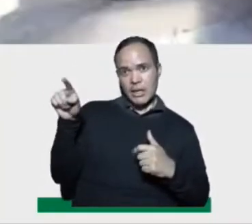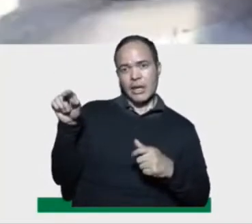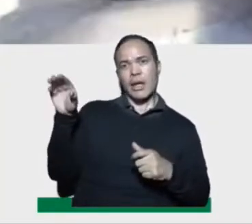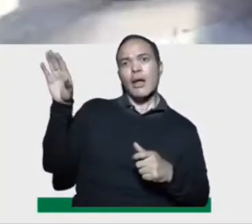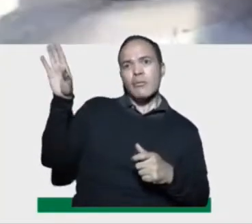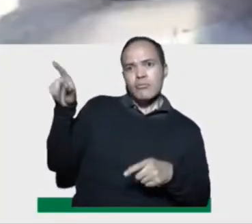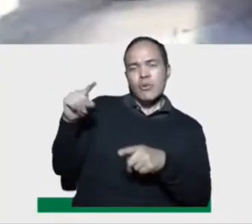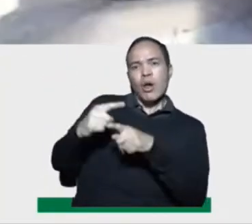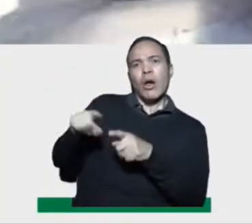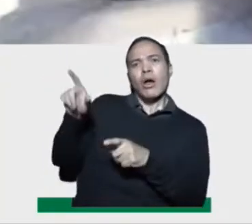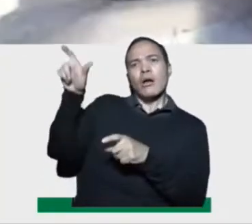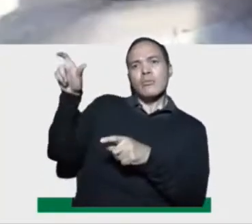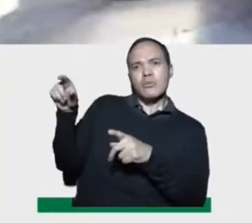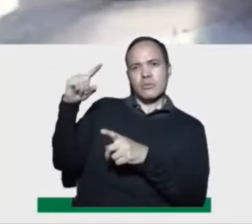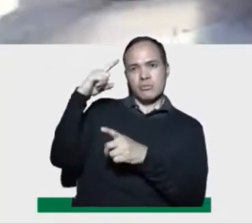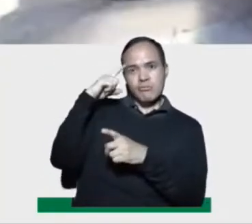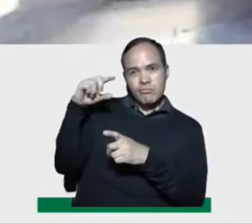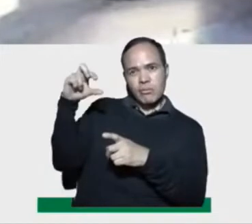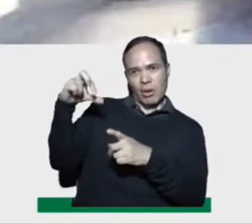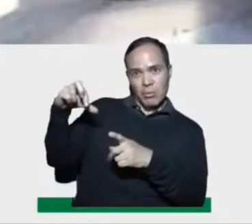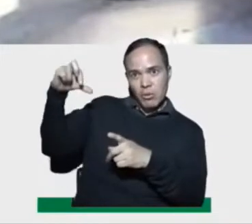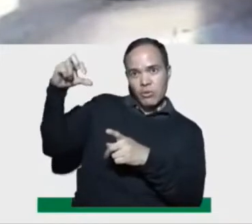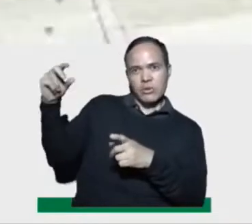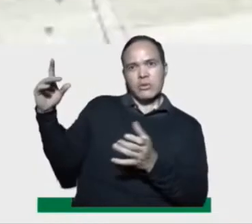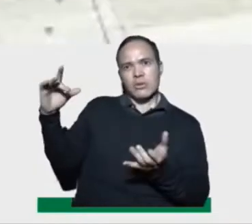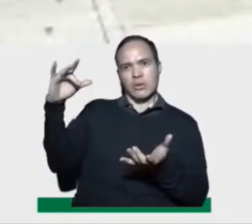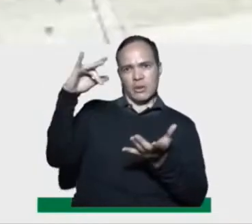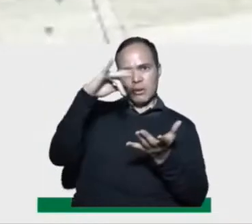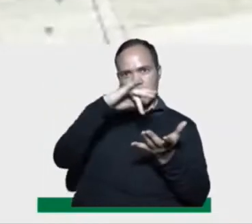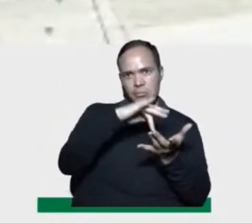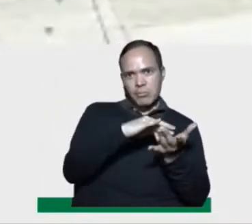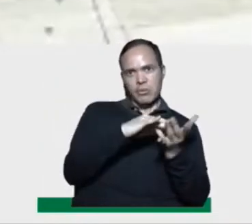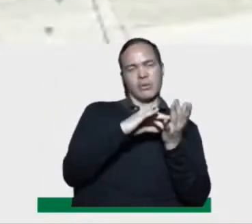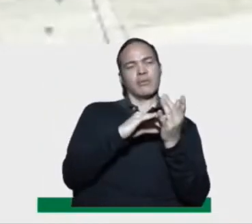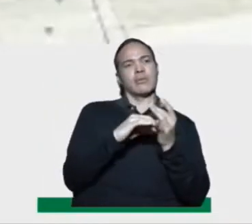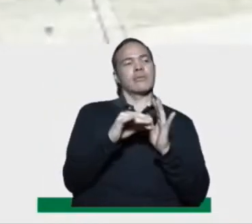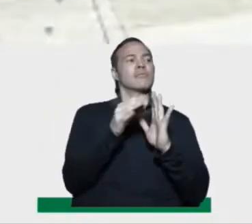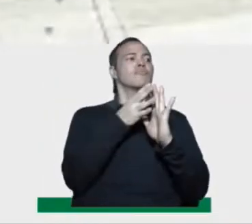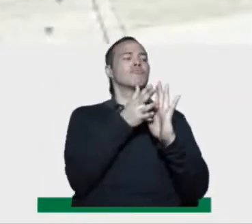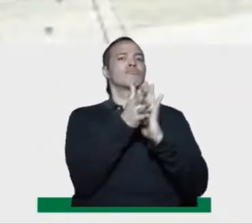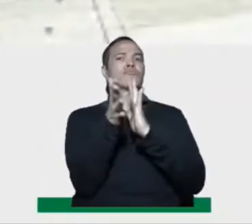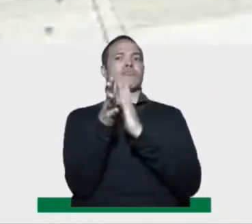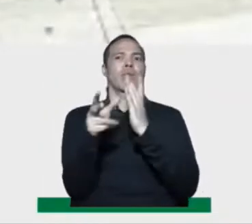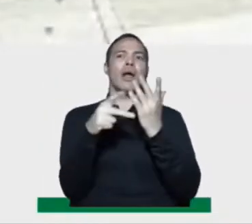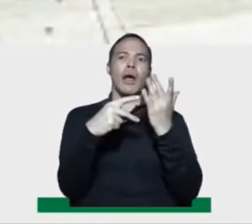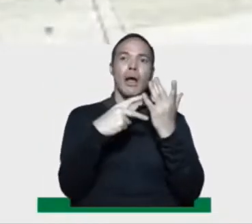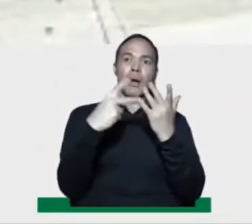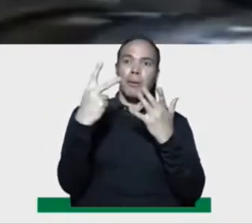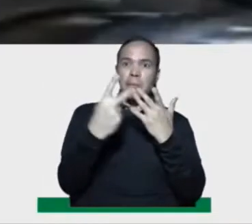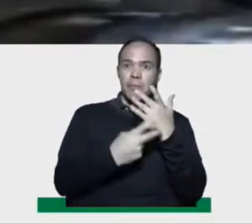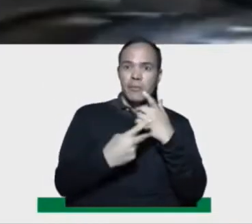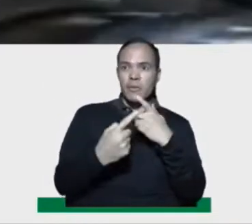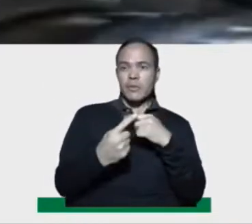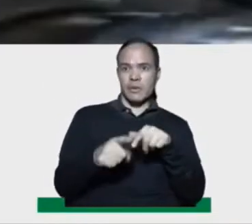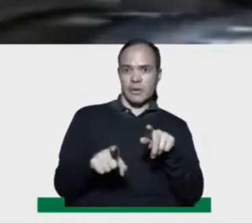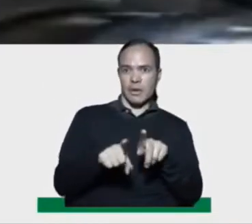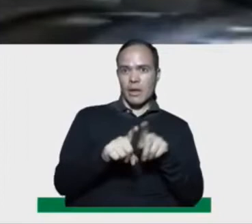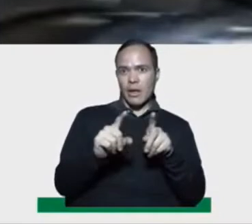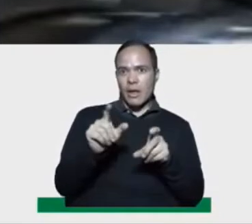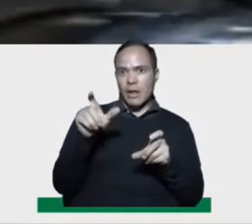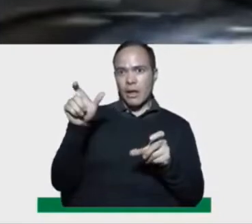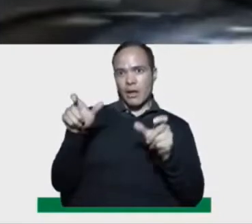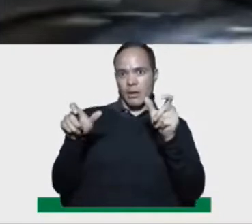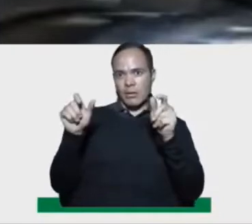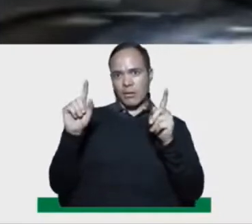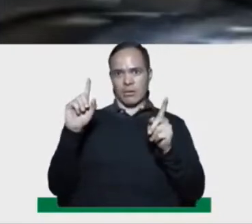se muestre algo a esta persona a esa convocatoria solamente aparecieron dos personas que fue un